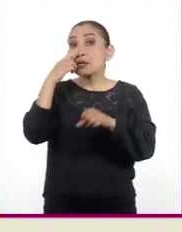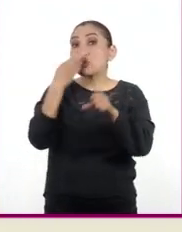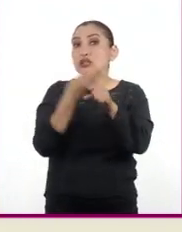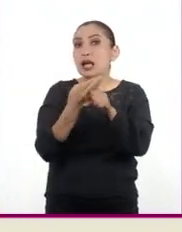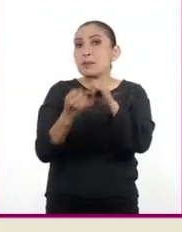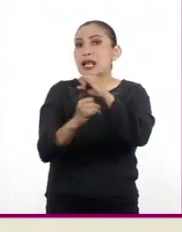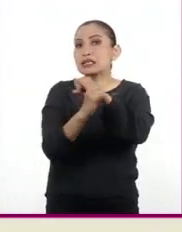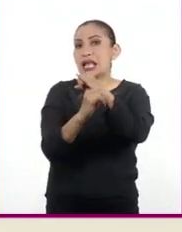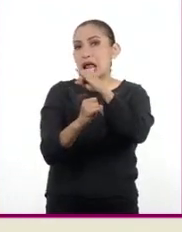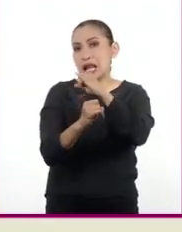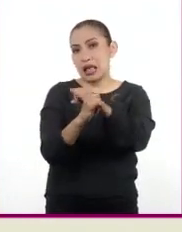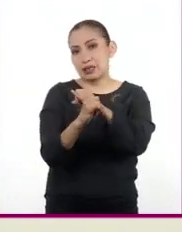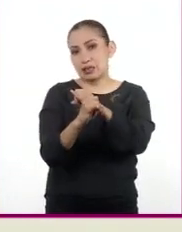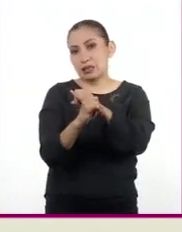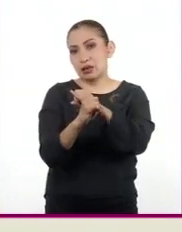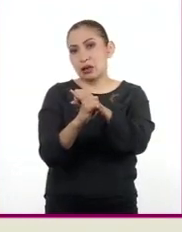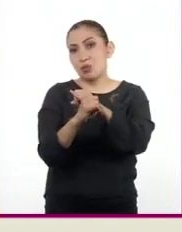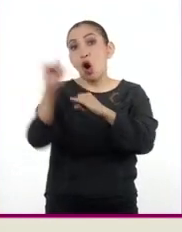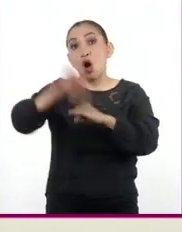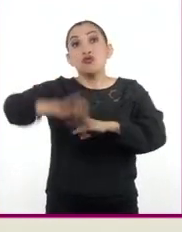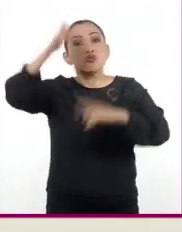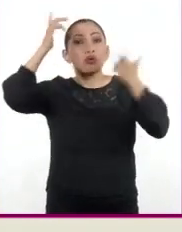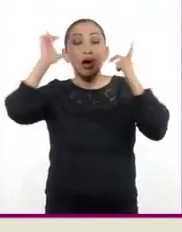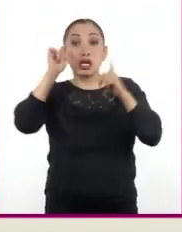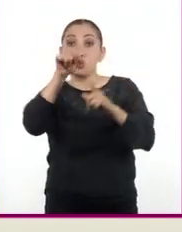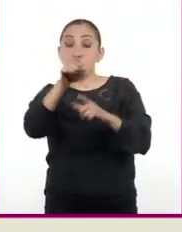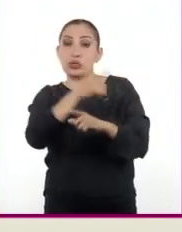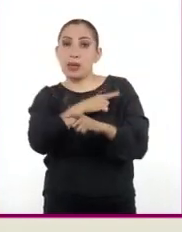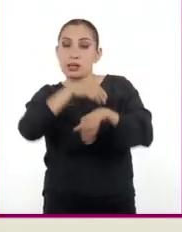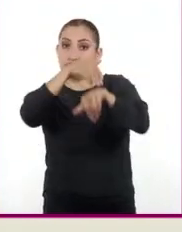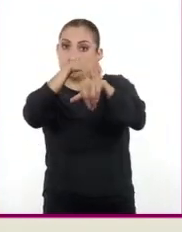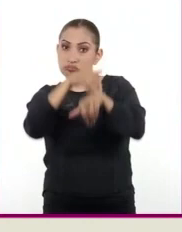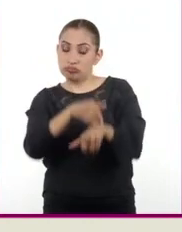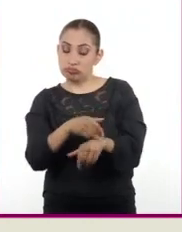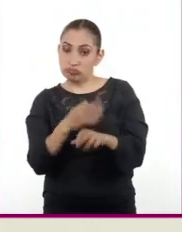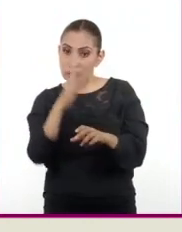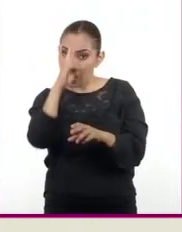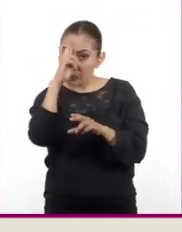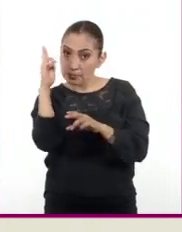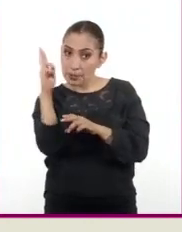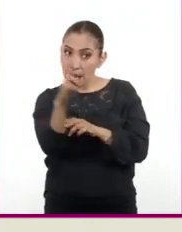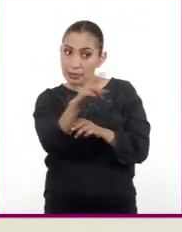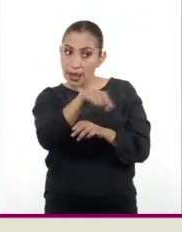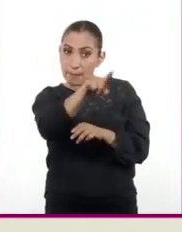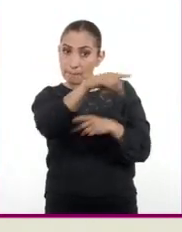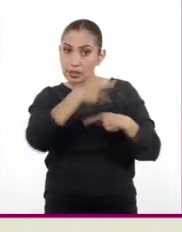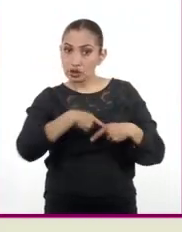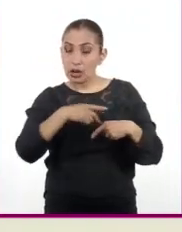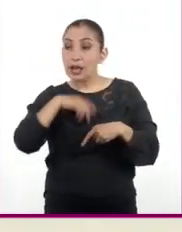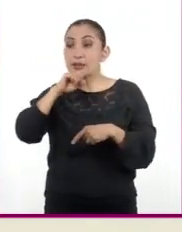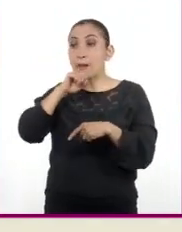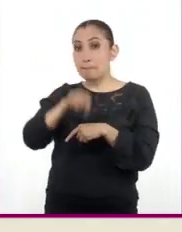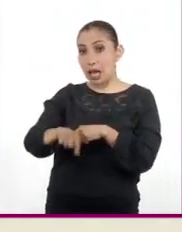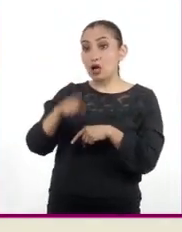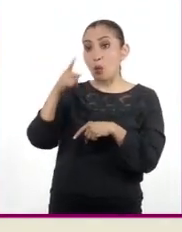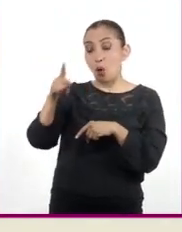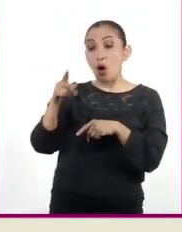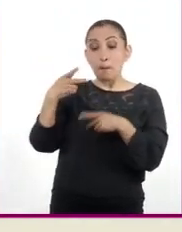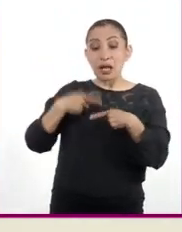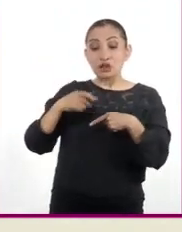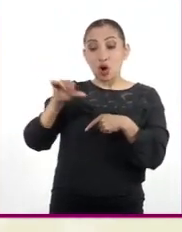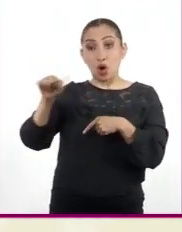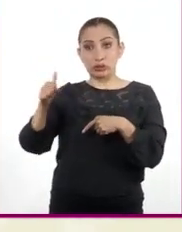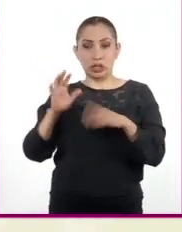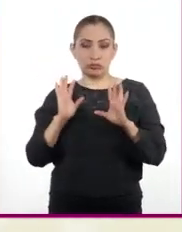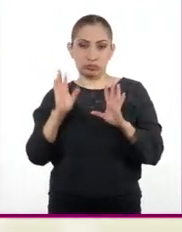las redes sociales y que actúen de manera ética, respetando tanto las diferencias como la dignidad de los